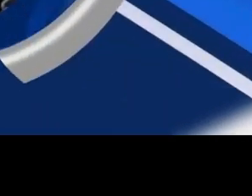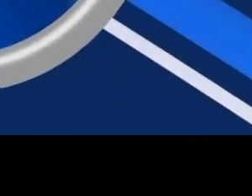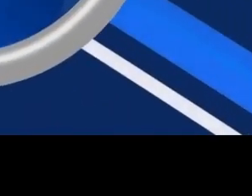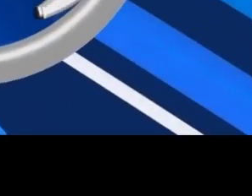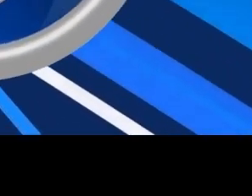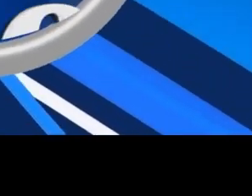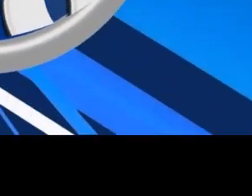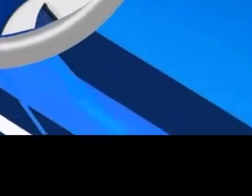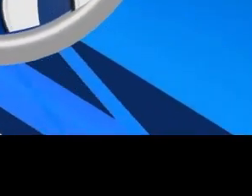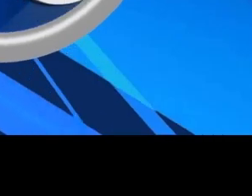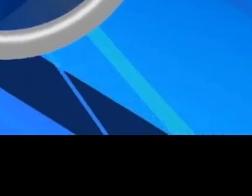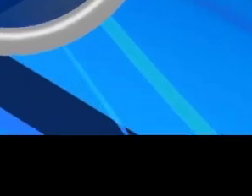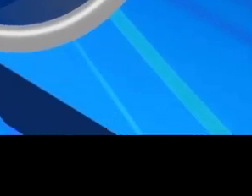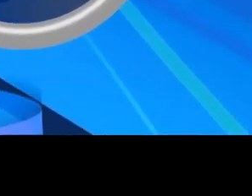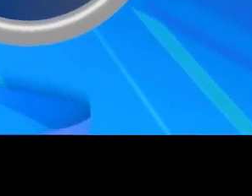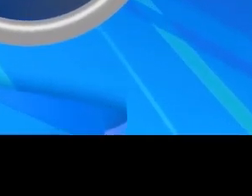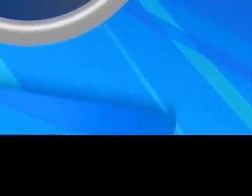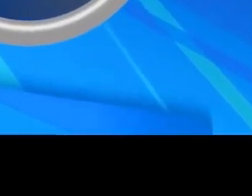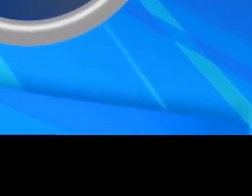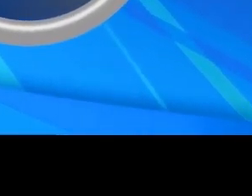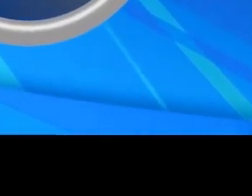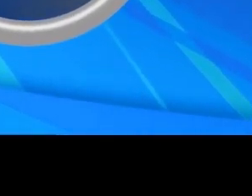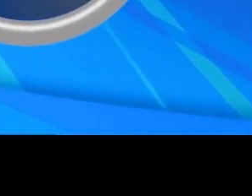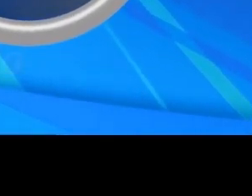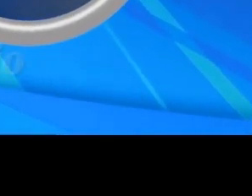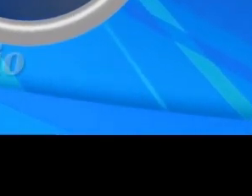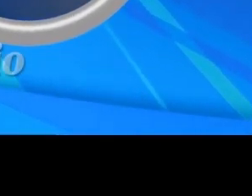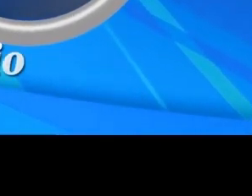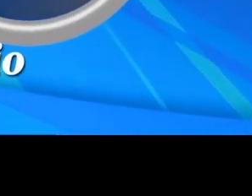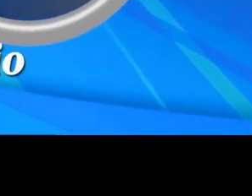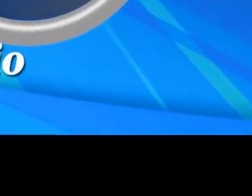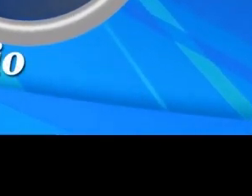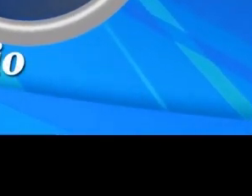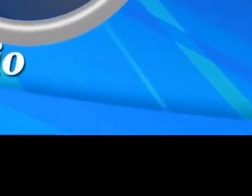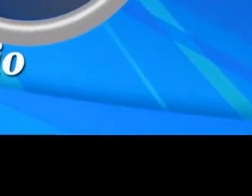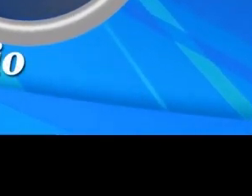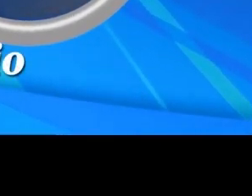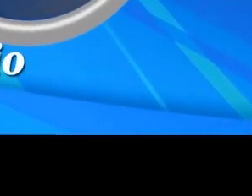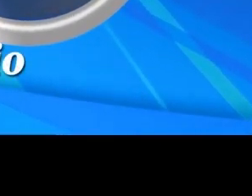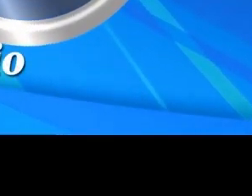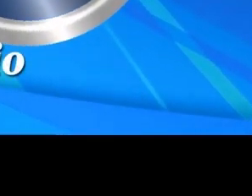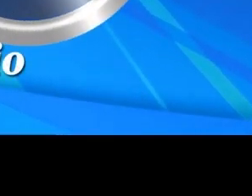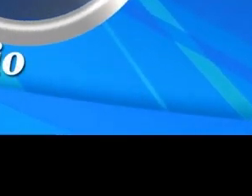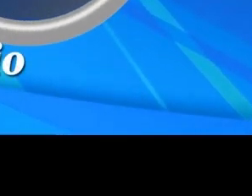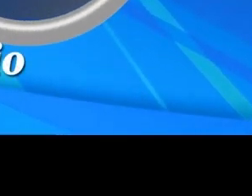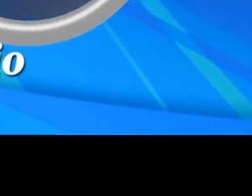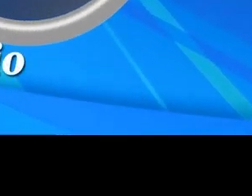de córdobas. Millón y medio de córdobas. Bueno, ahí están las cifras, ahí están los eventos. Usted sale a la calle, usted llega a las plazas de los departamentos